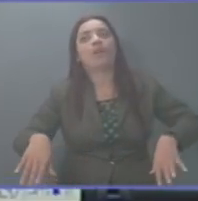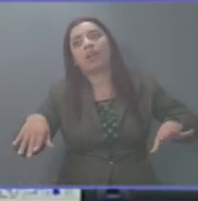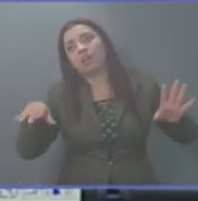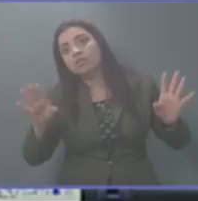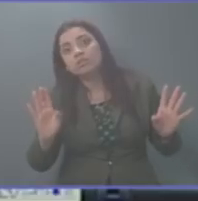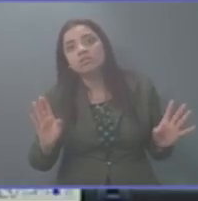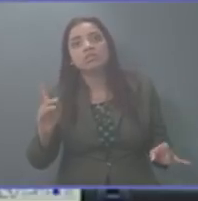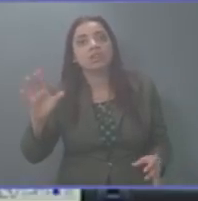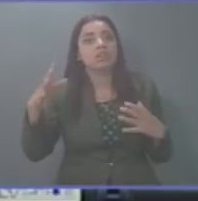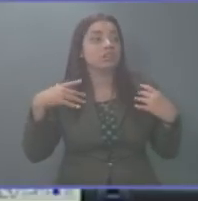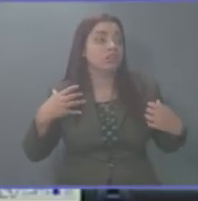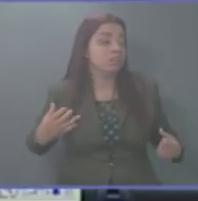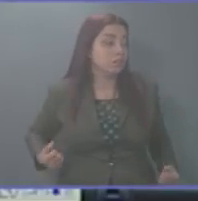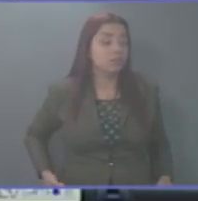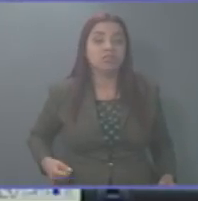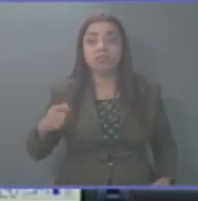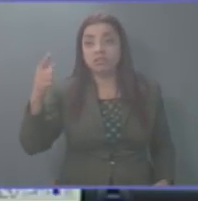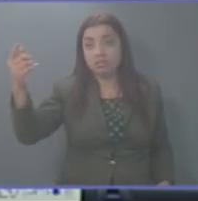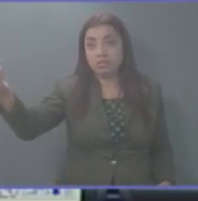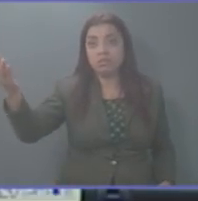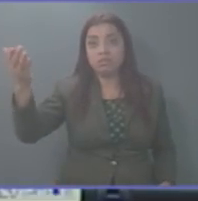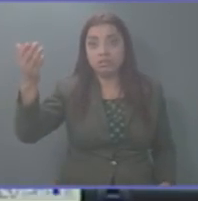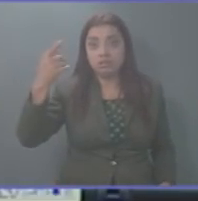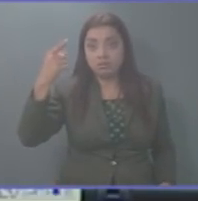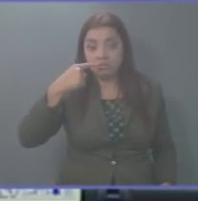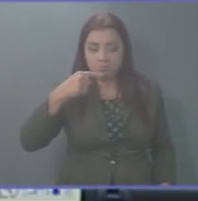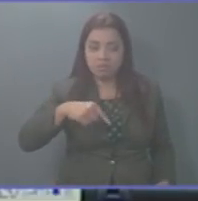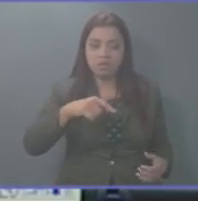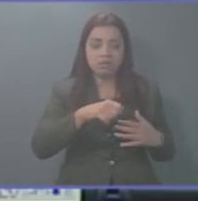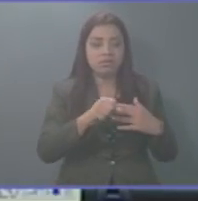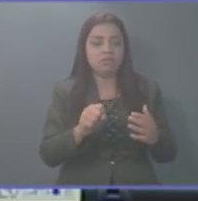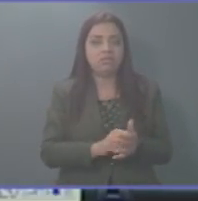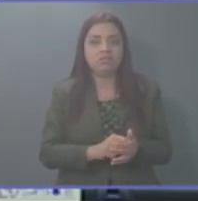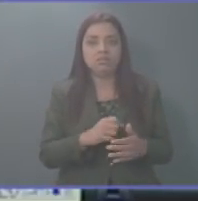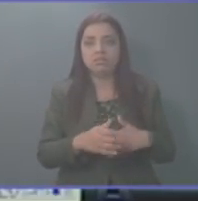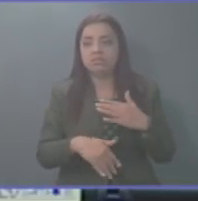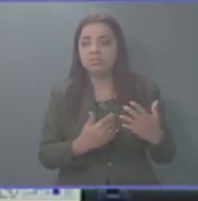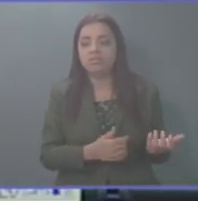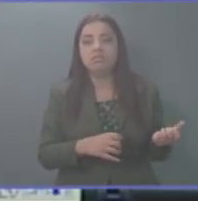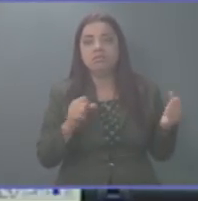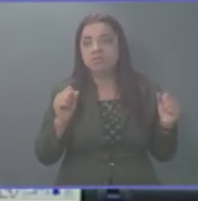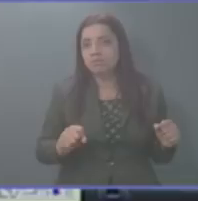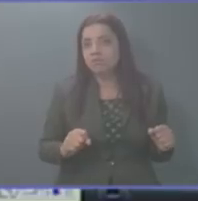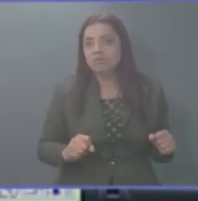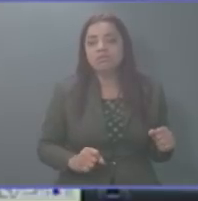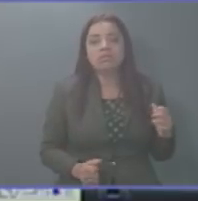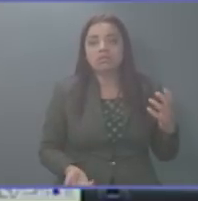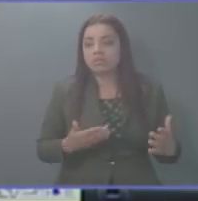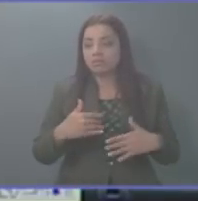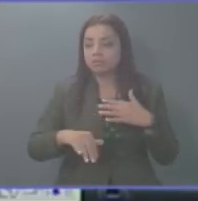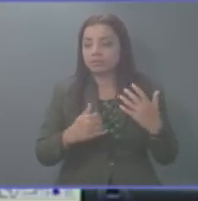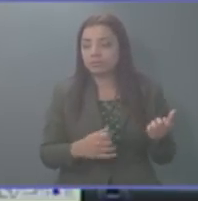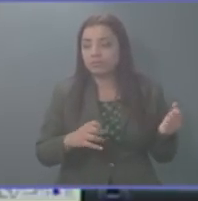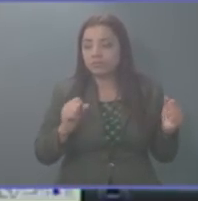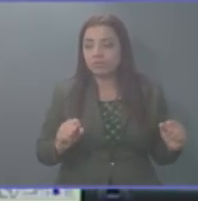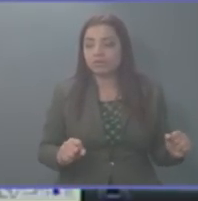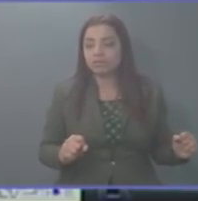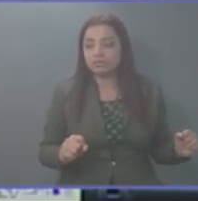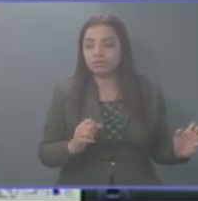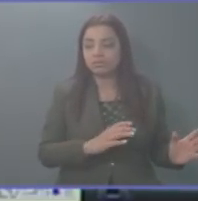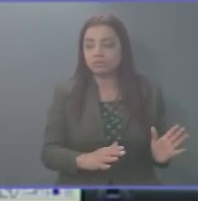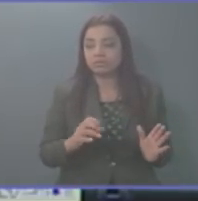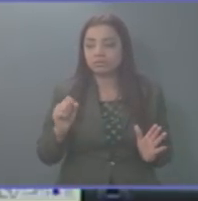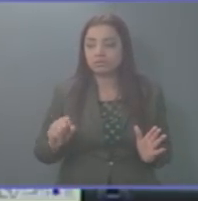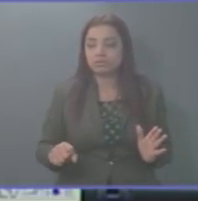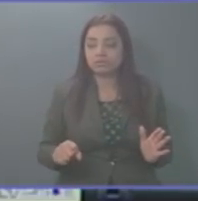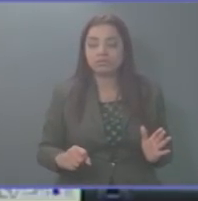el Ejecutivo advierte que la Asamblea no va a cumplir, probablemente no va a cumplir con